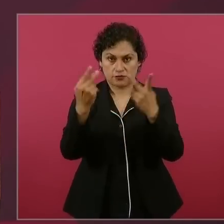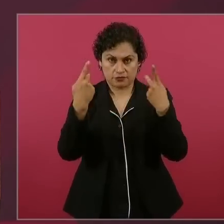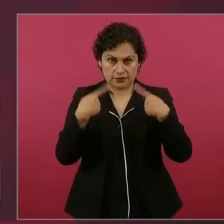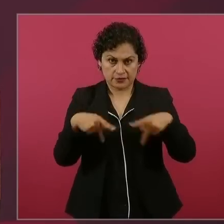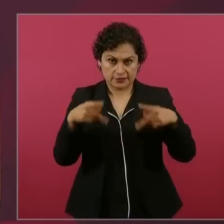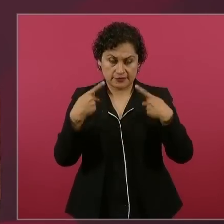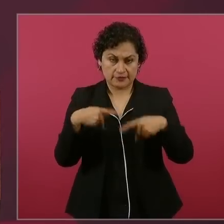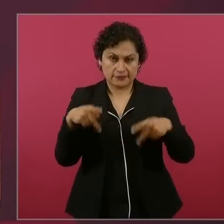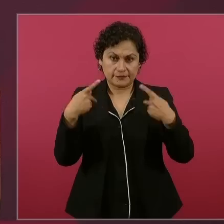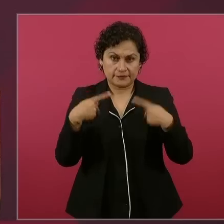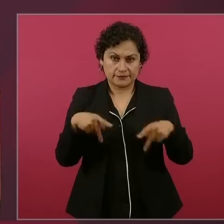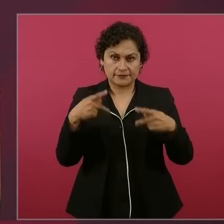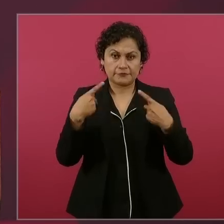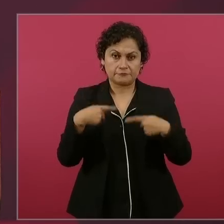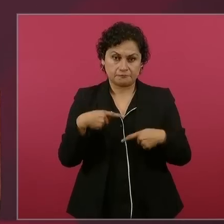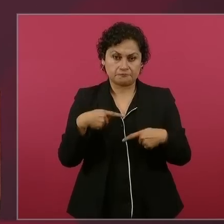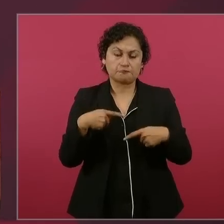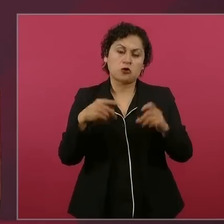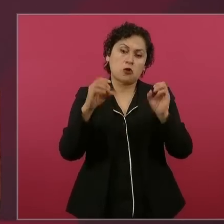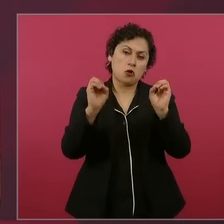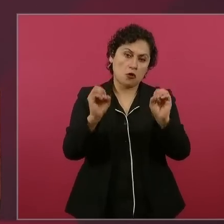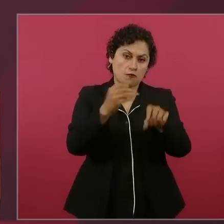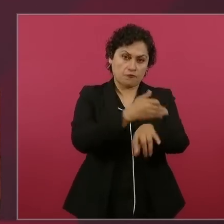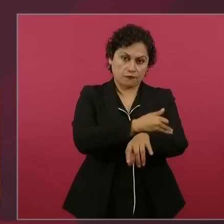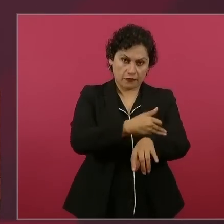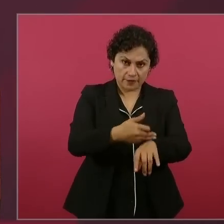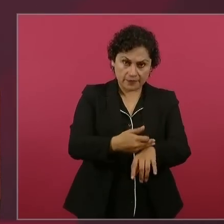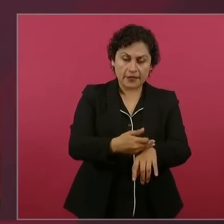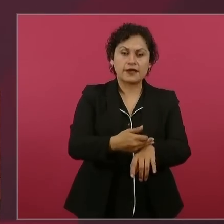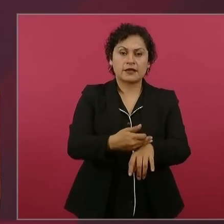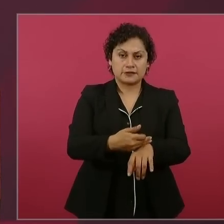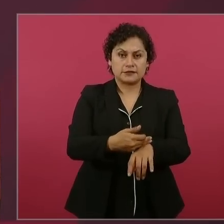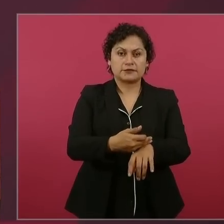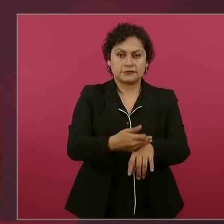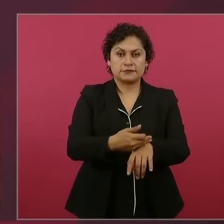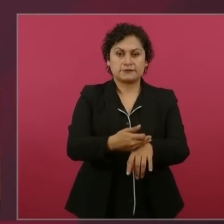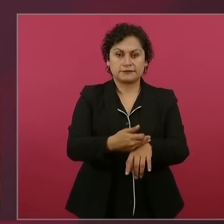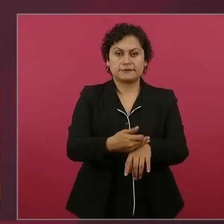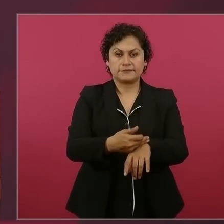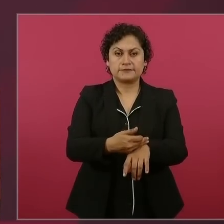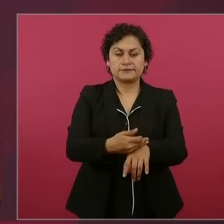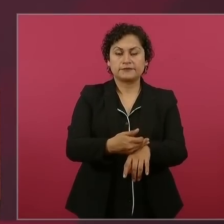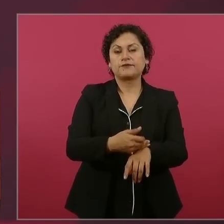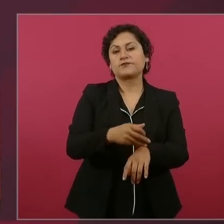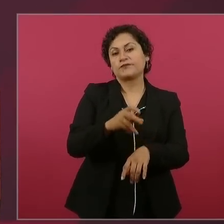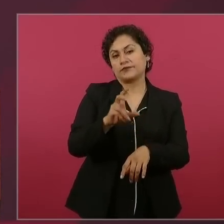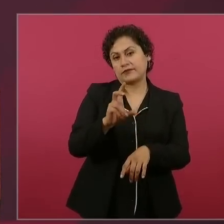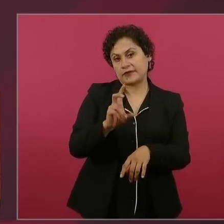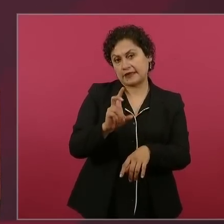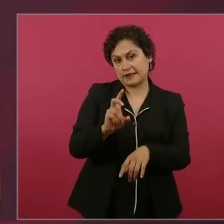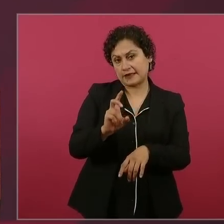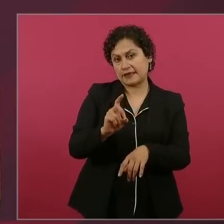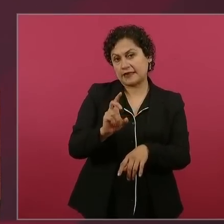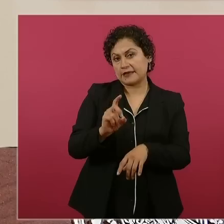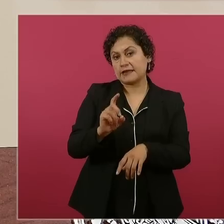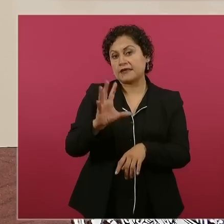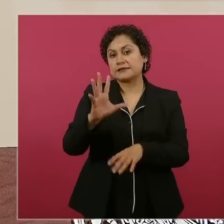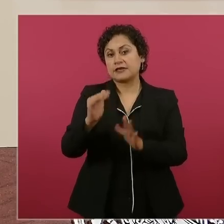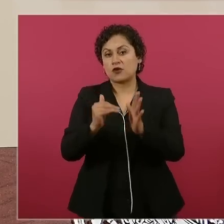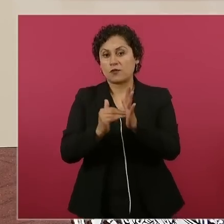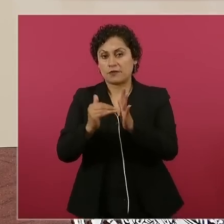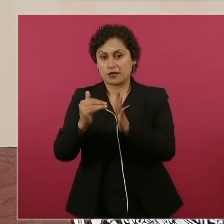de familias o de hogares, de 35 que hay en el